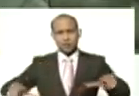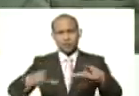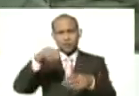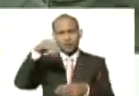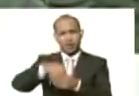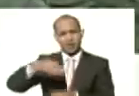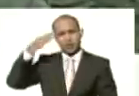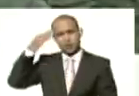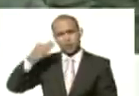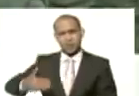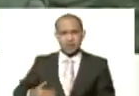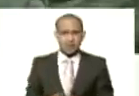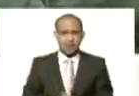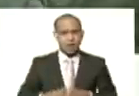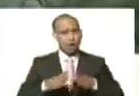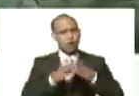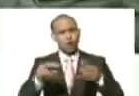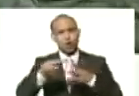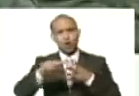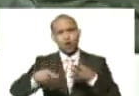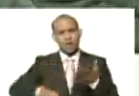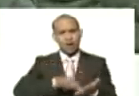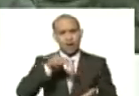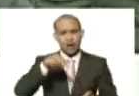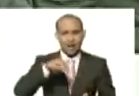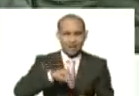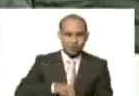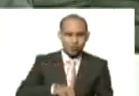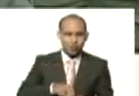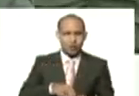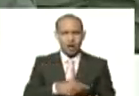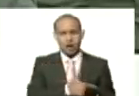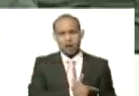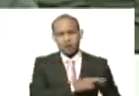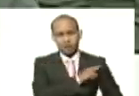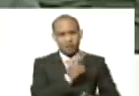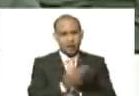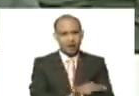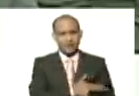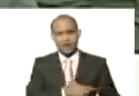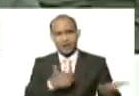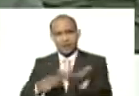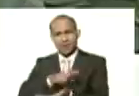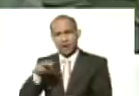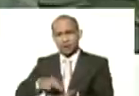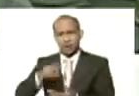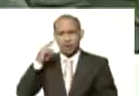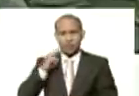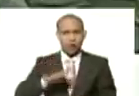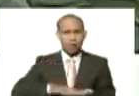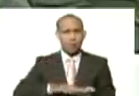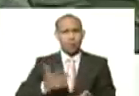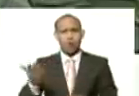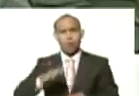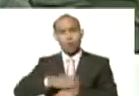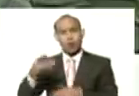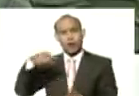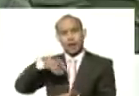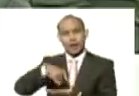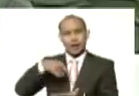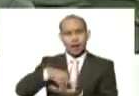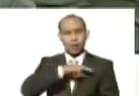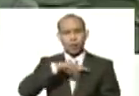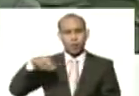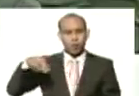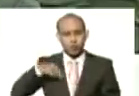no solamente en el ejército bolivariano, sino también en toda la Fuerza Armada Nacional Bolivariana, porque Carabobo para nosotros es